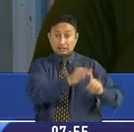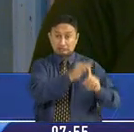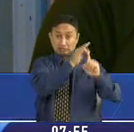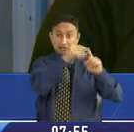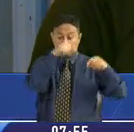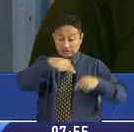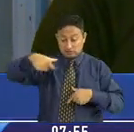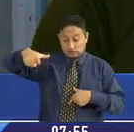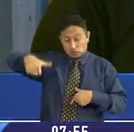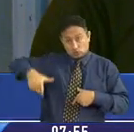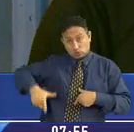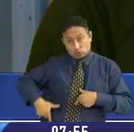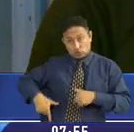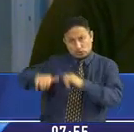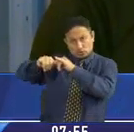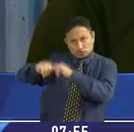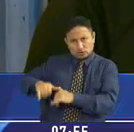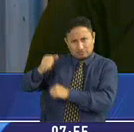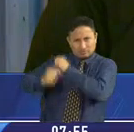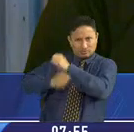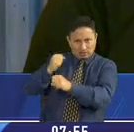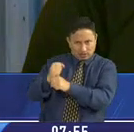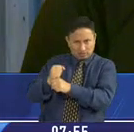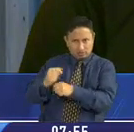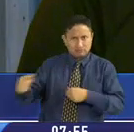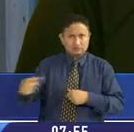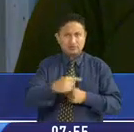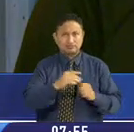de dentro de su cuerpo permanezca por muchos años,